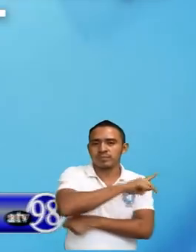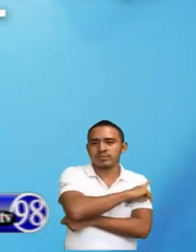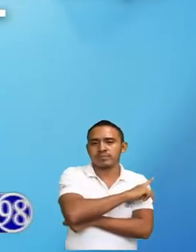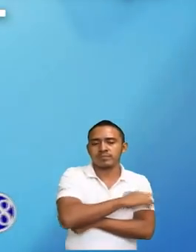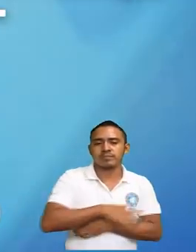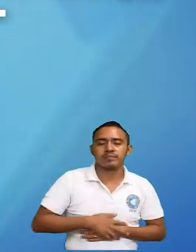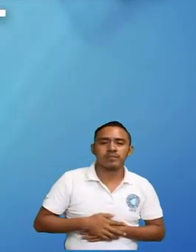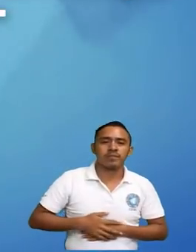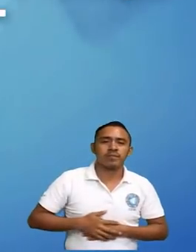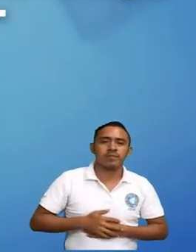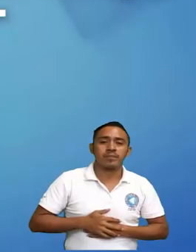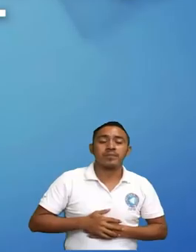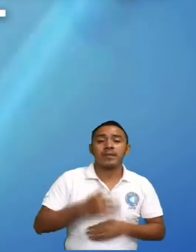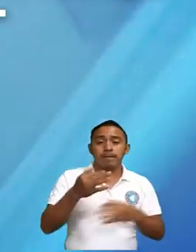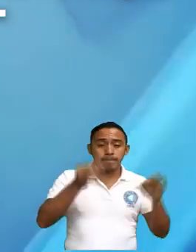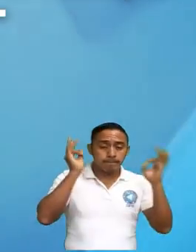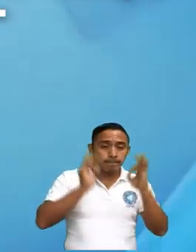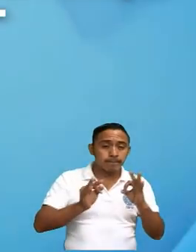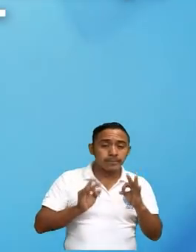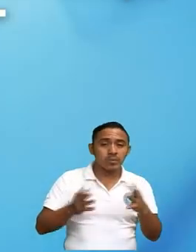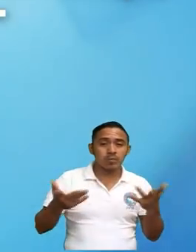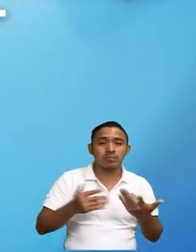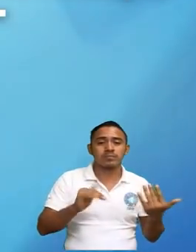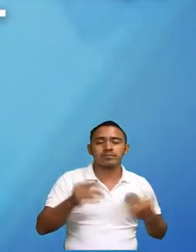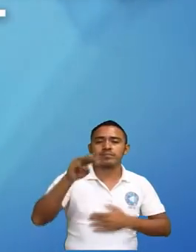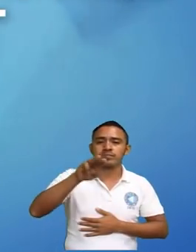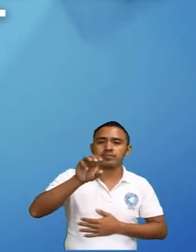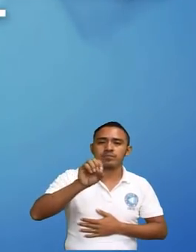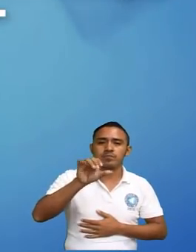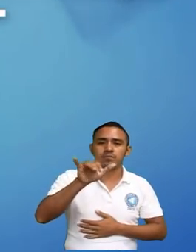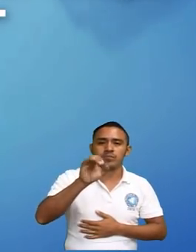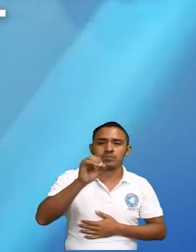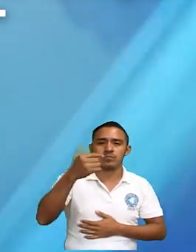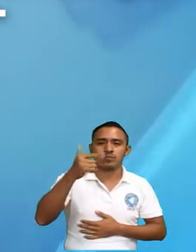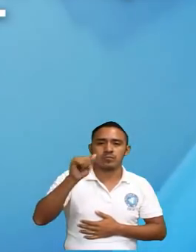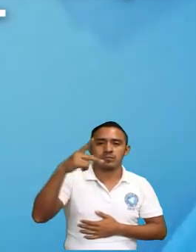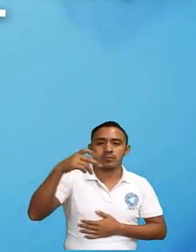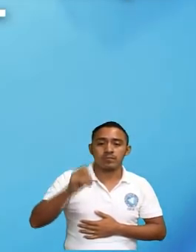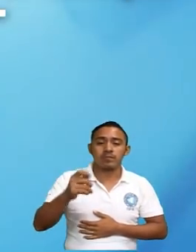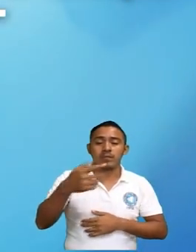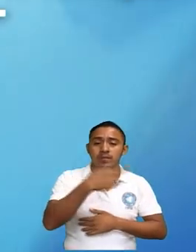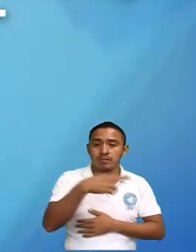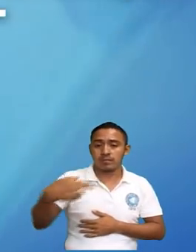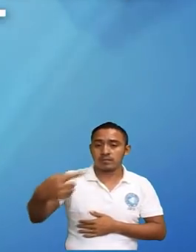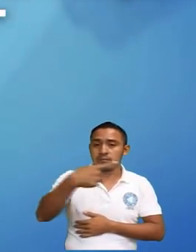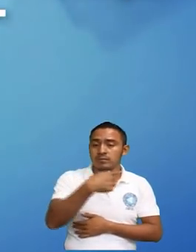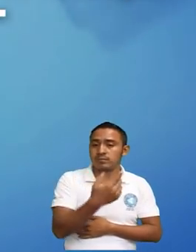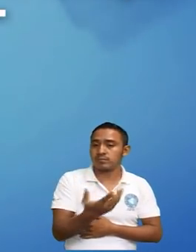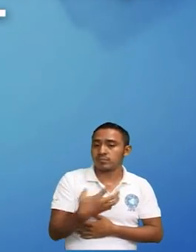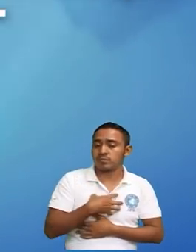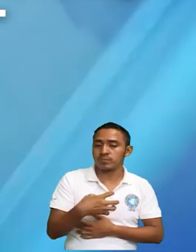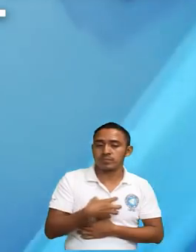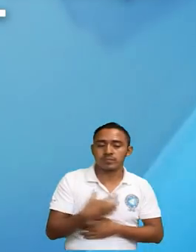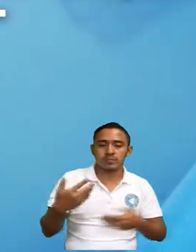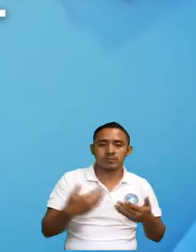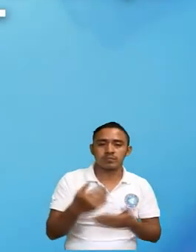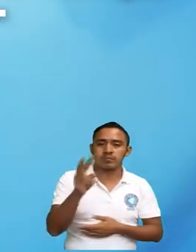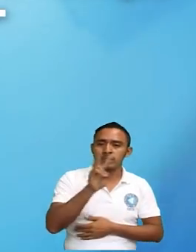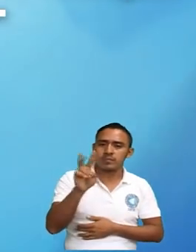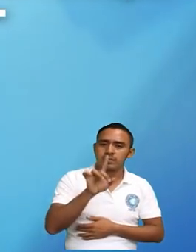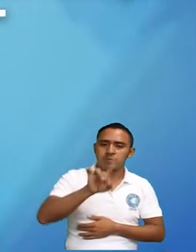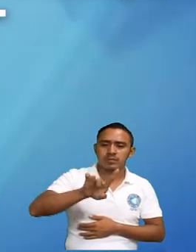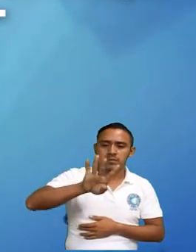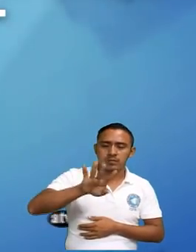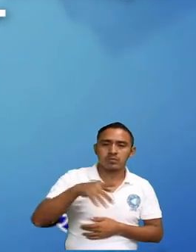Precisamente para garantizar seguridad ciudadana en Moyogalpa, departamento de Rivas, se estará inaugurando el viernes